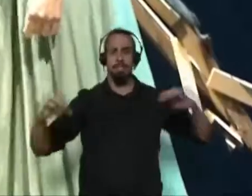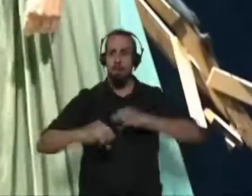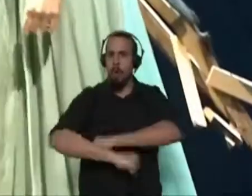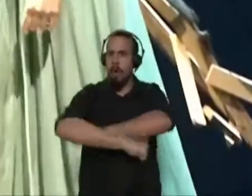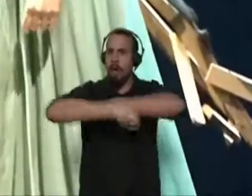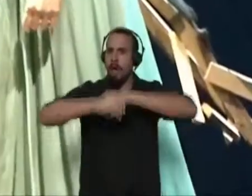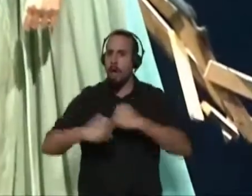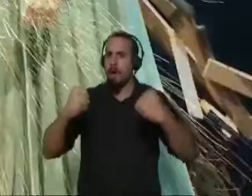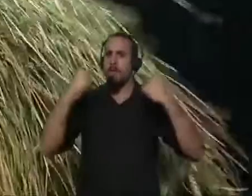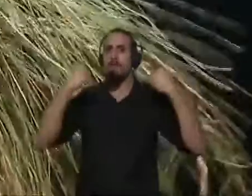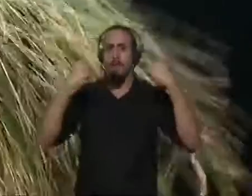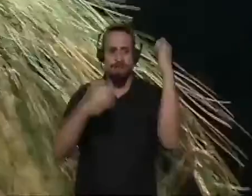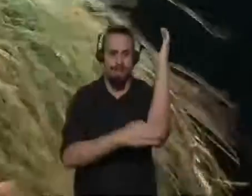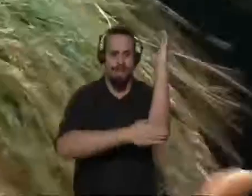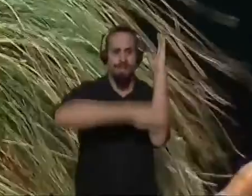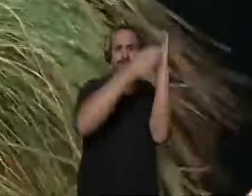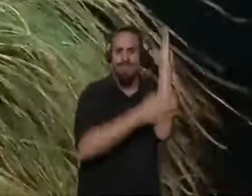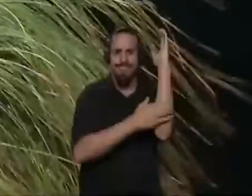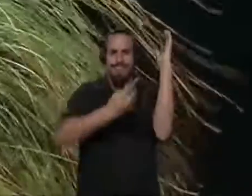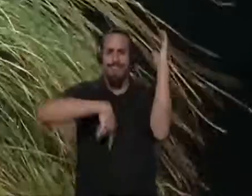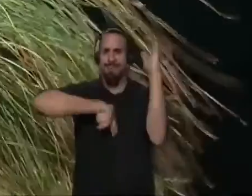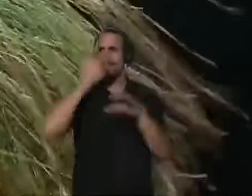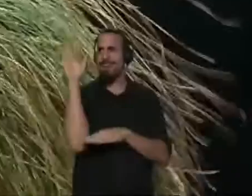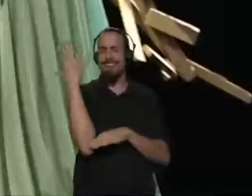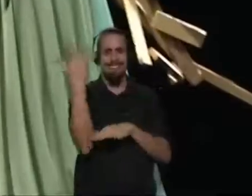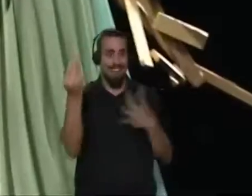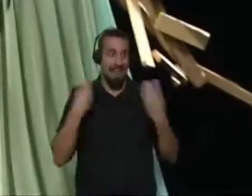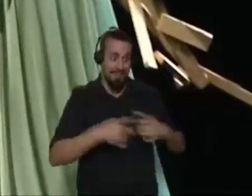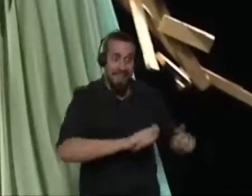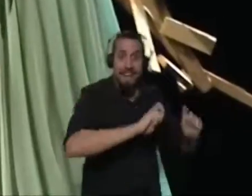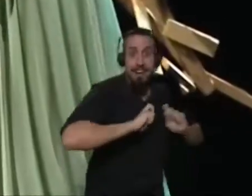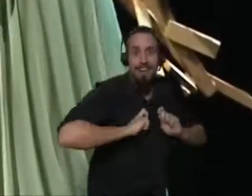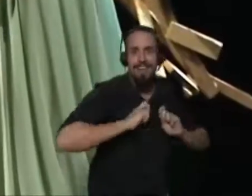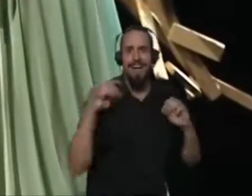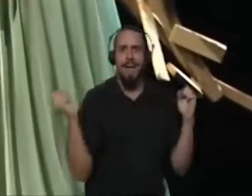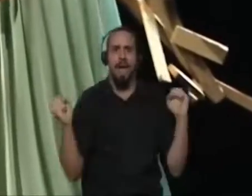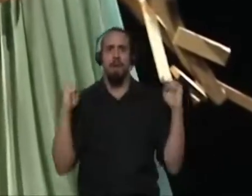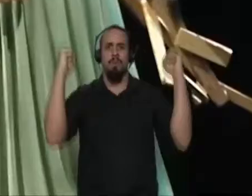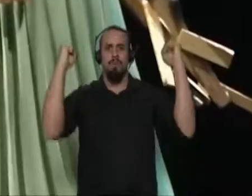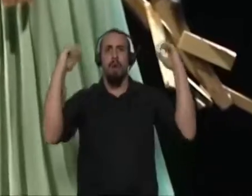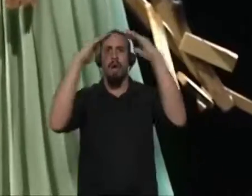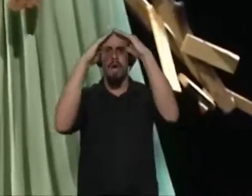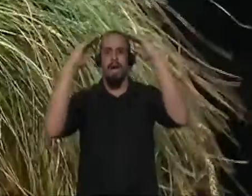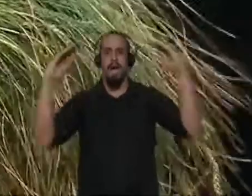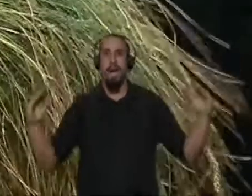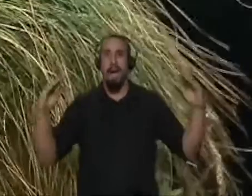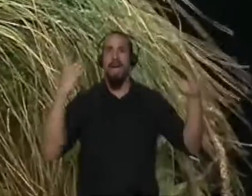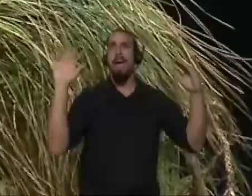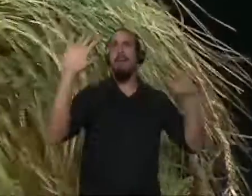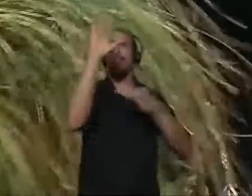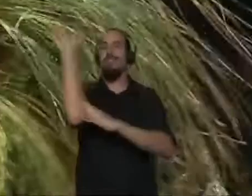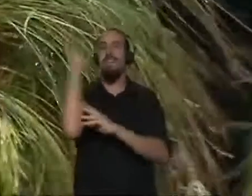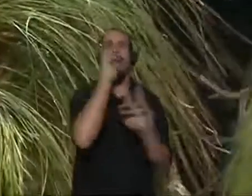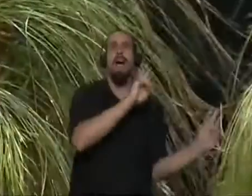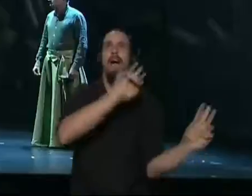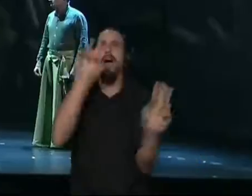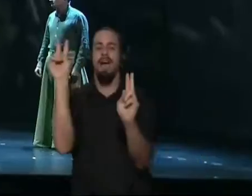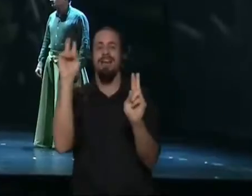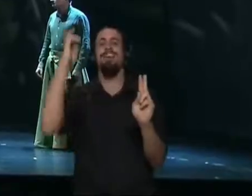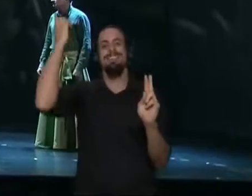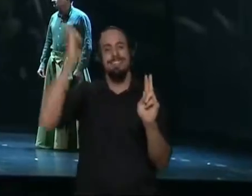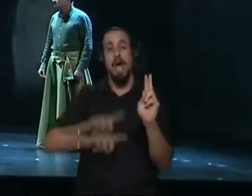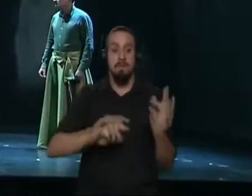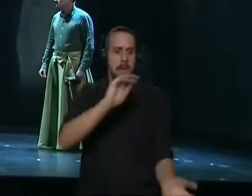Donde una viga de tea, la que nos mantiene vivos, mantiene el techo a dos aguas cuando el cielo dividimos. También nos volvieron